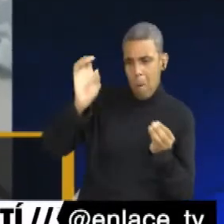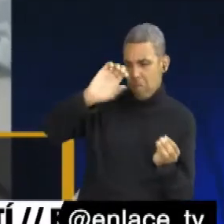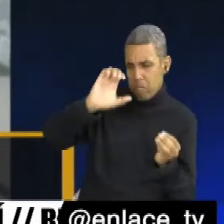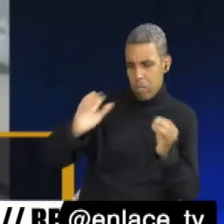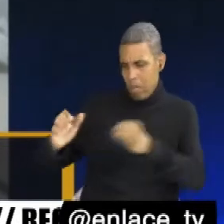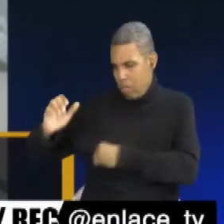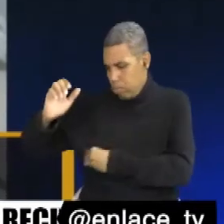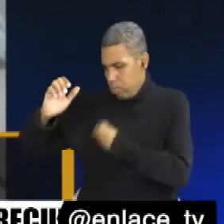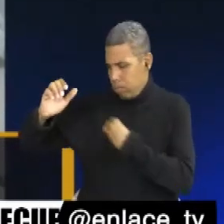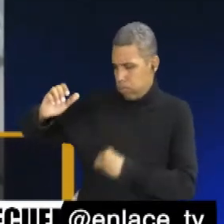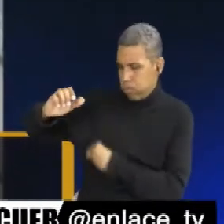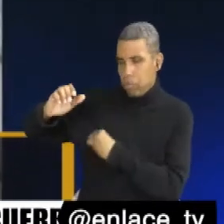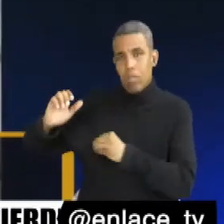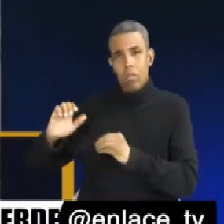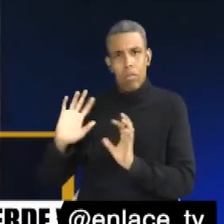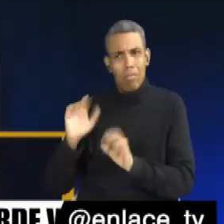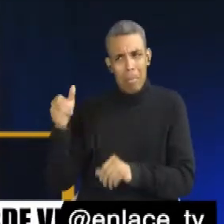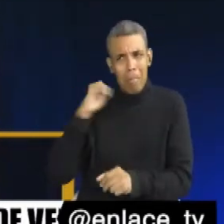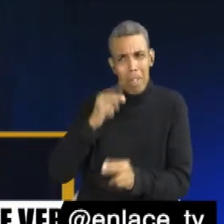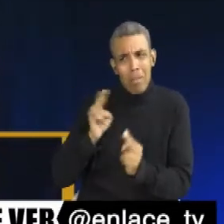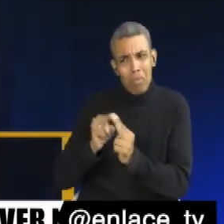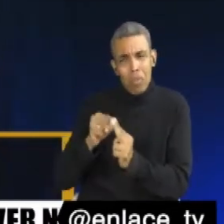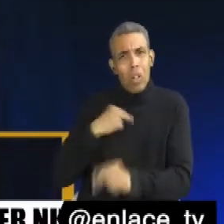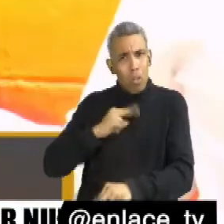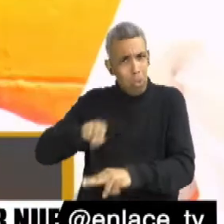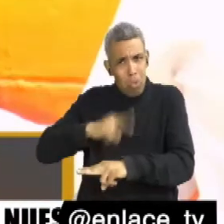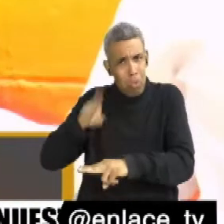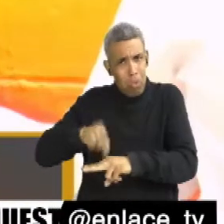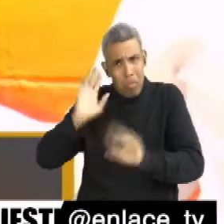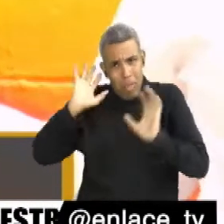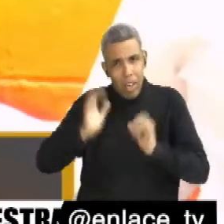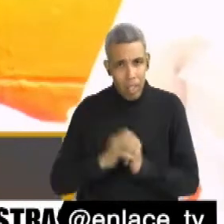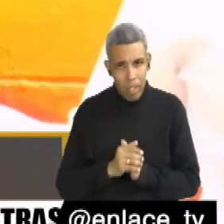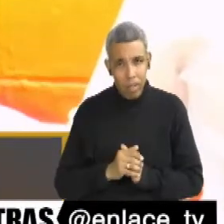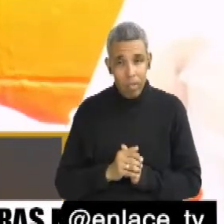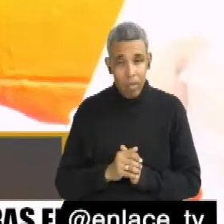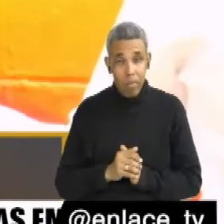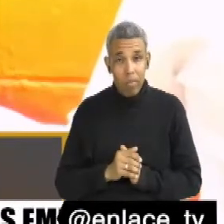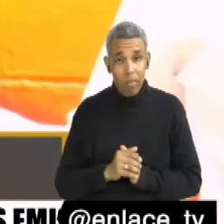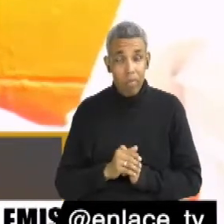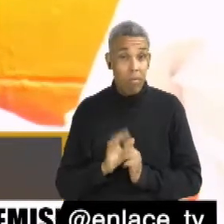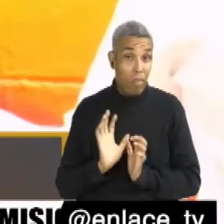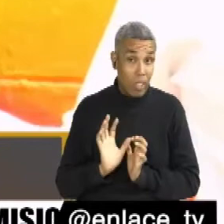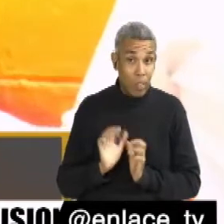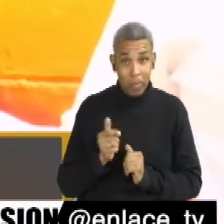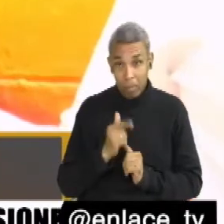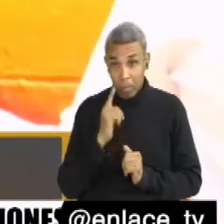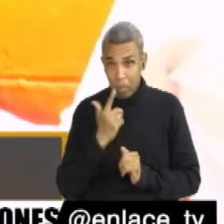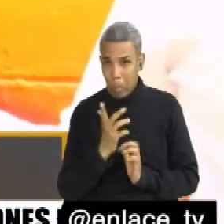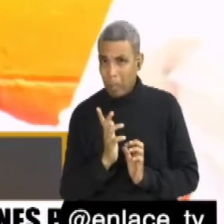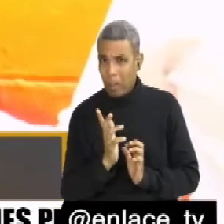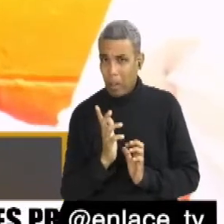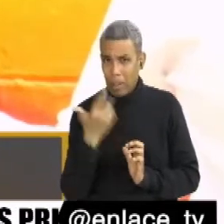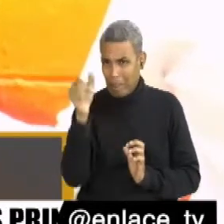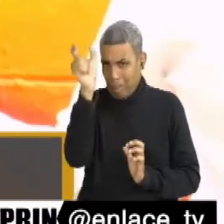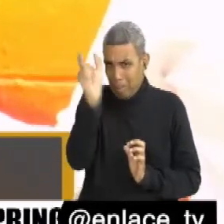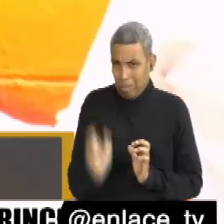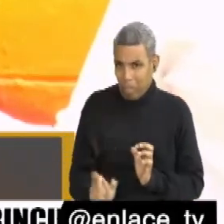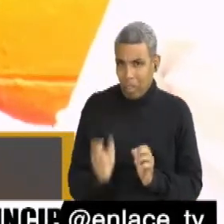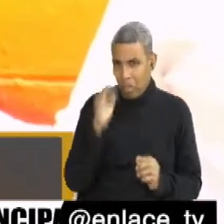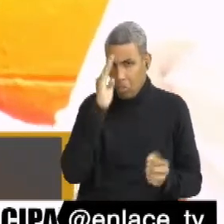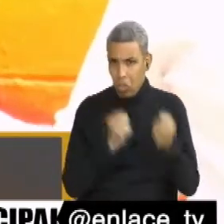naturales, conocidos por el Ejército Nacional, conocidos por los cuadros. Resulta de que uno de los soldados le aplicó demasiado